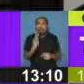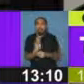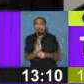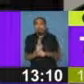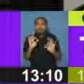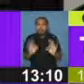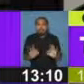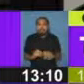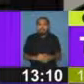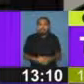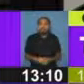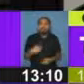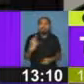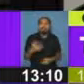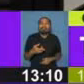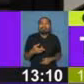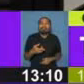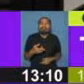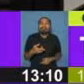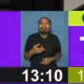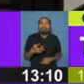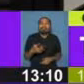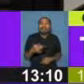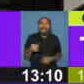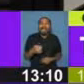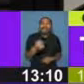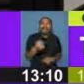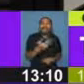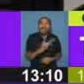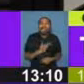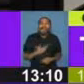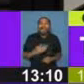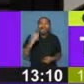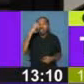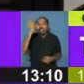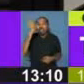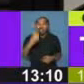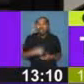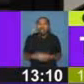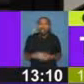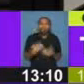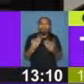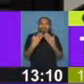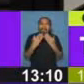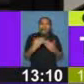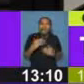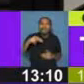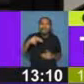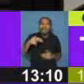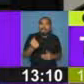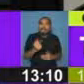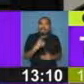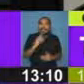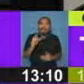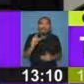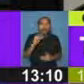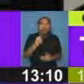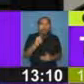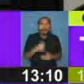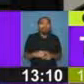auditor general de la nación Alejandro nieva Natalia Muchísimas gracias diputada nacional vicepresidente de la